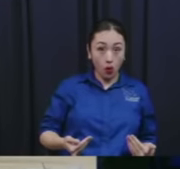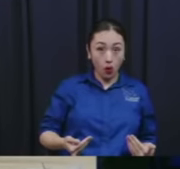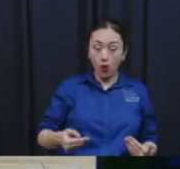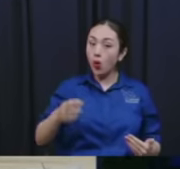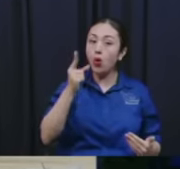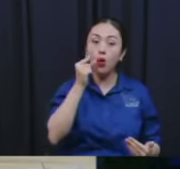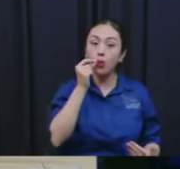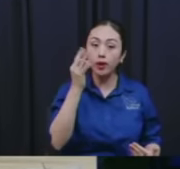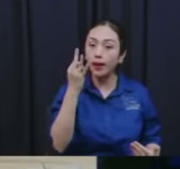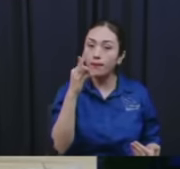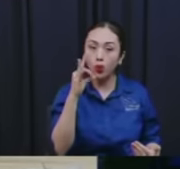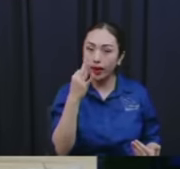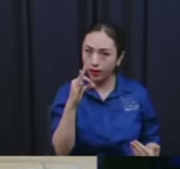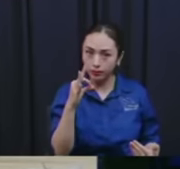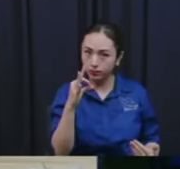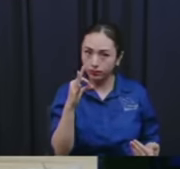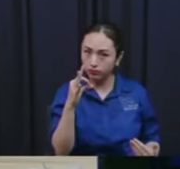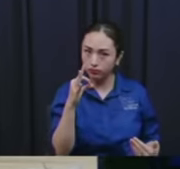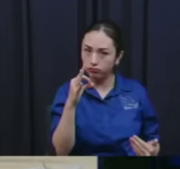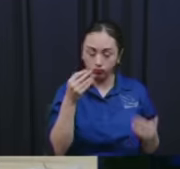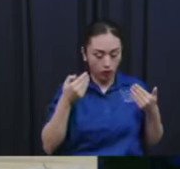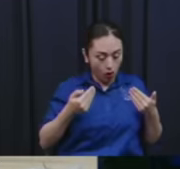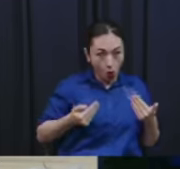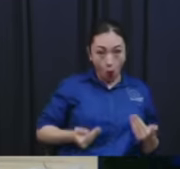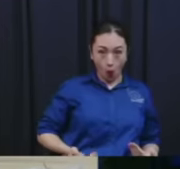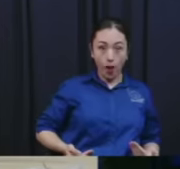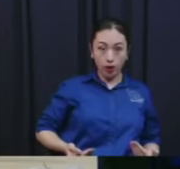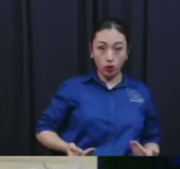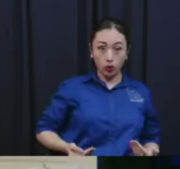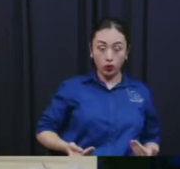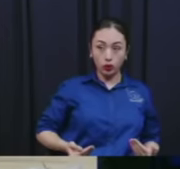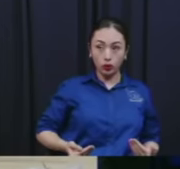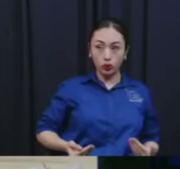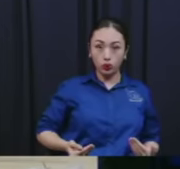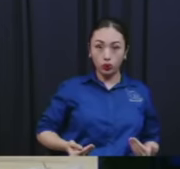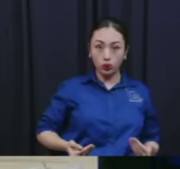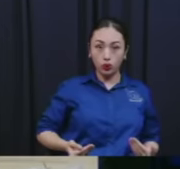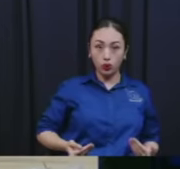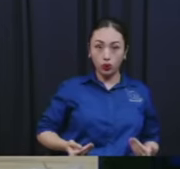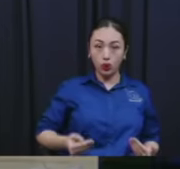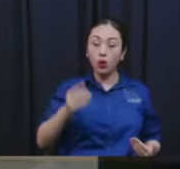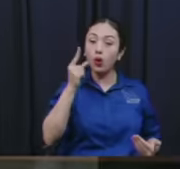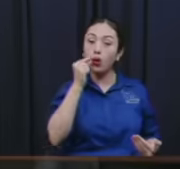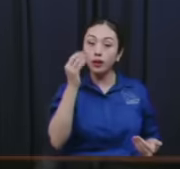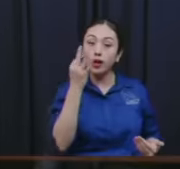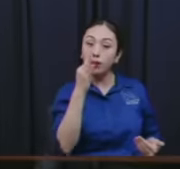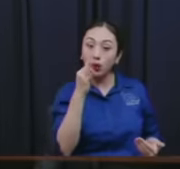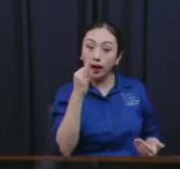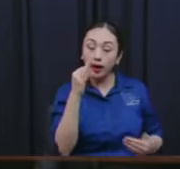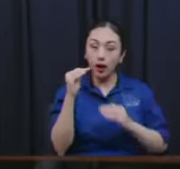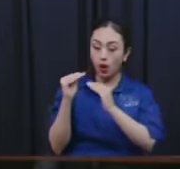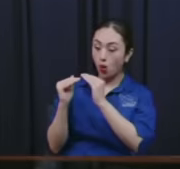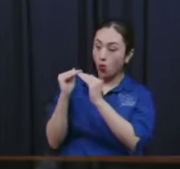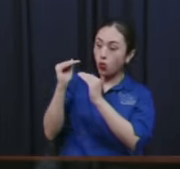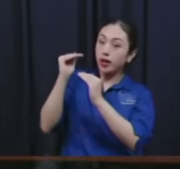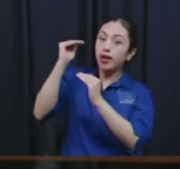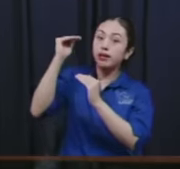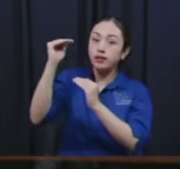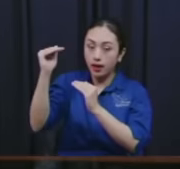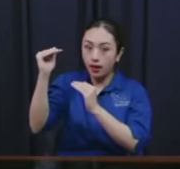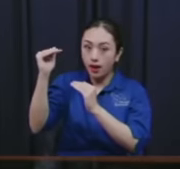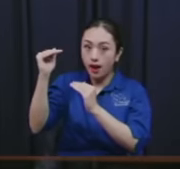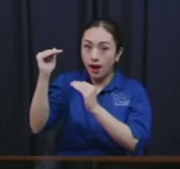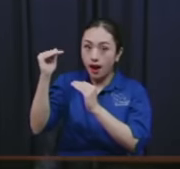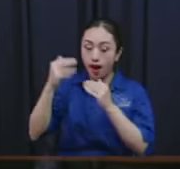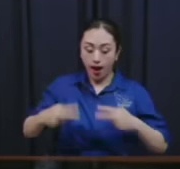chauvinista no la humanidad Pues de hombre bueno de humano se sube a viviente de